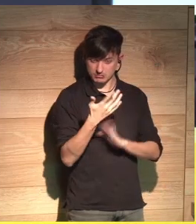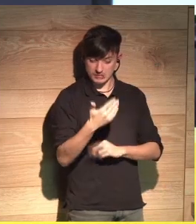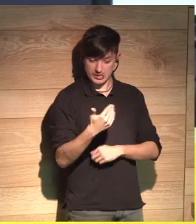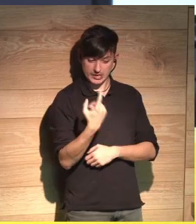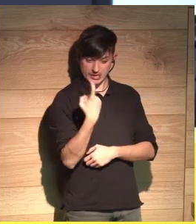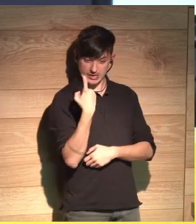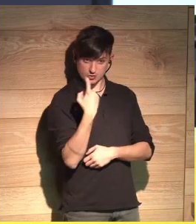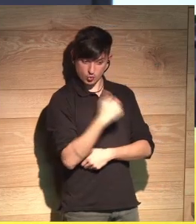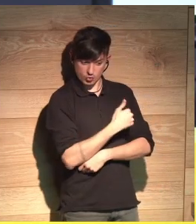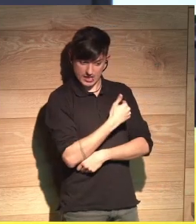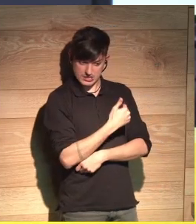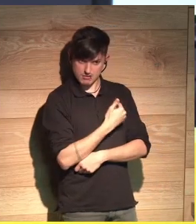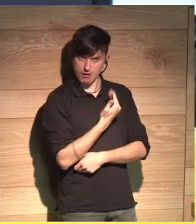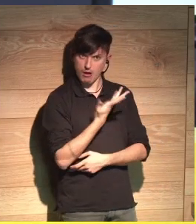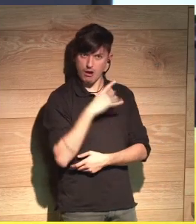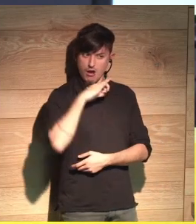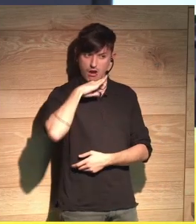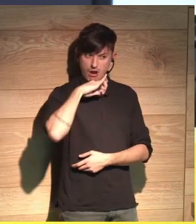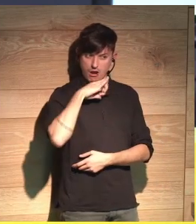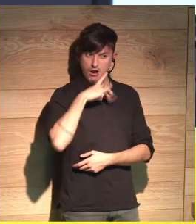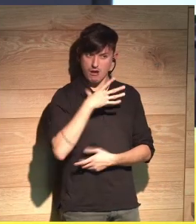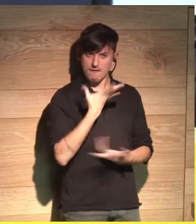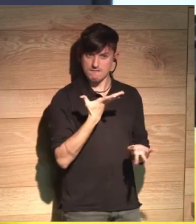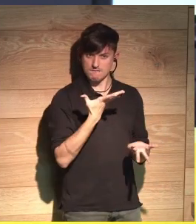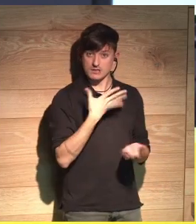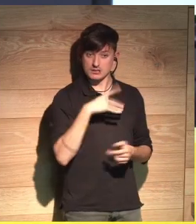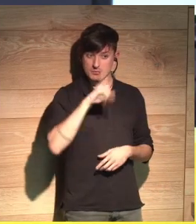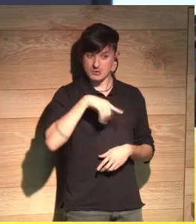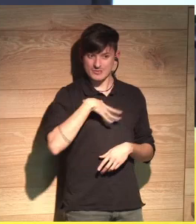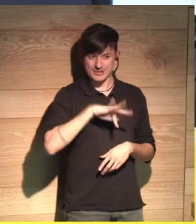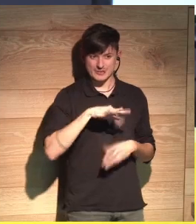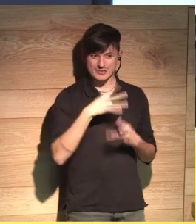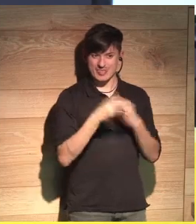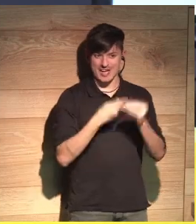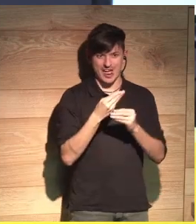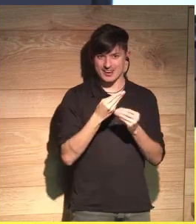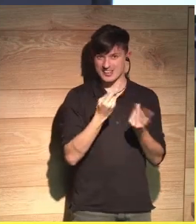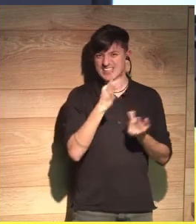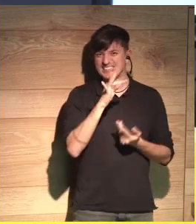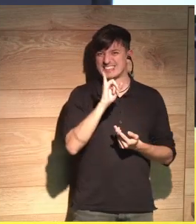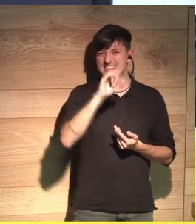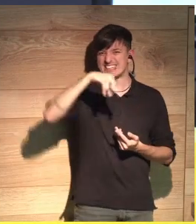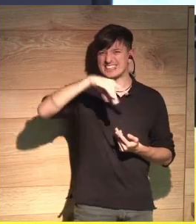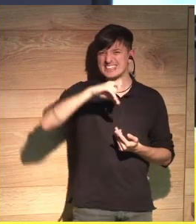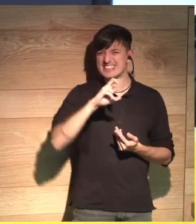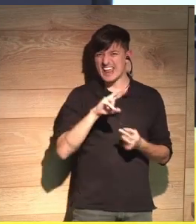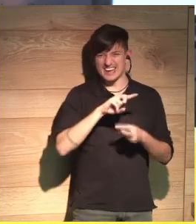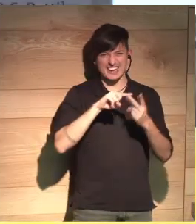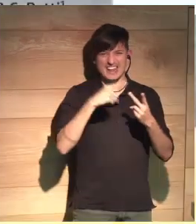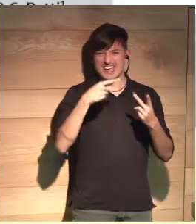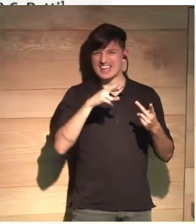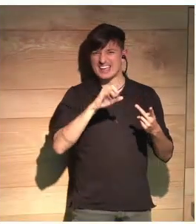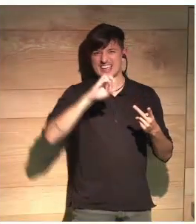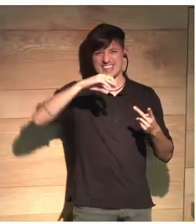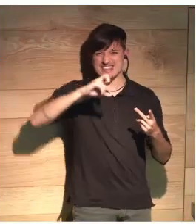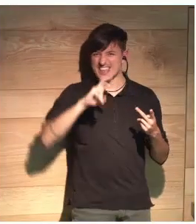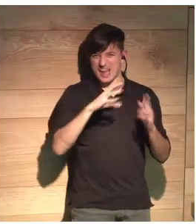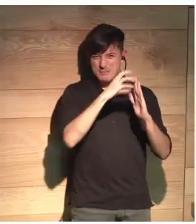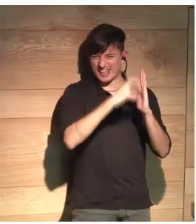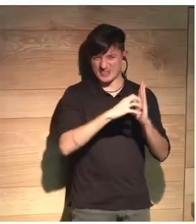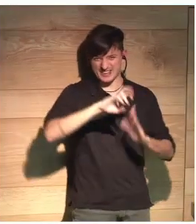bueno están encantados con esto se puede utilizar también incluso con dinero granger pero bueno esto es una conversación diferente si estáis interesados